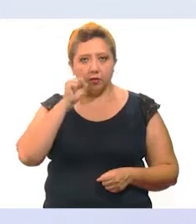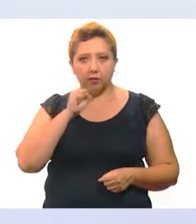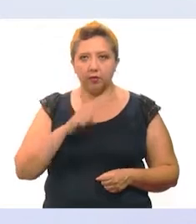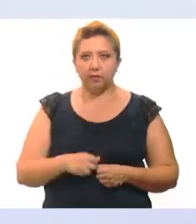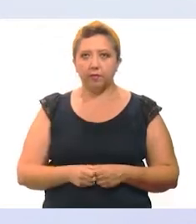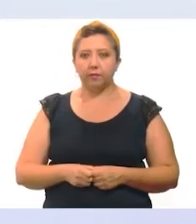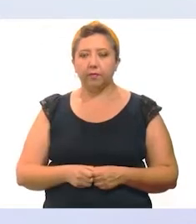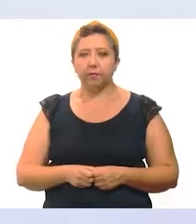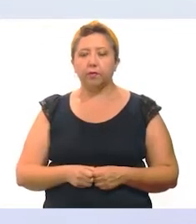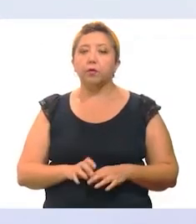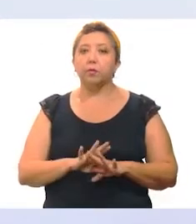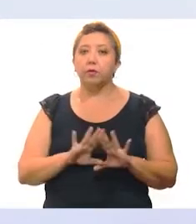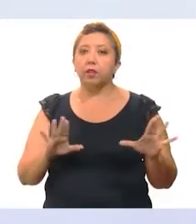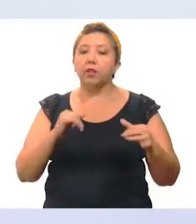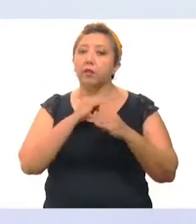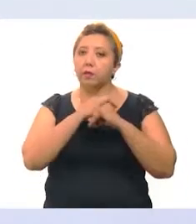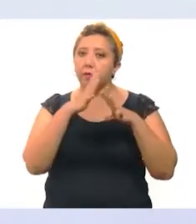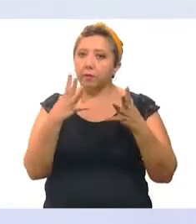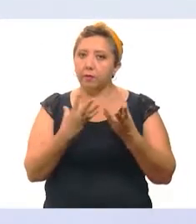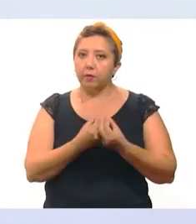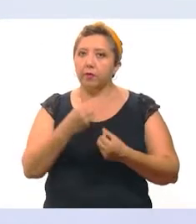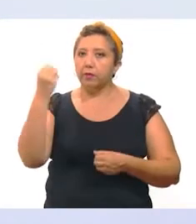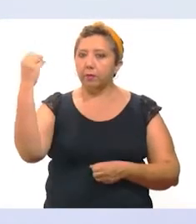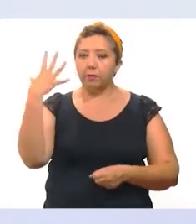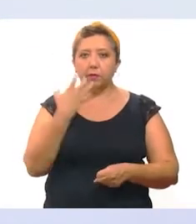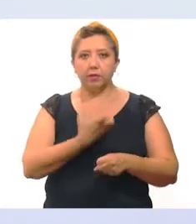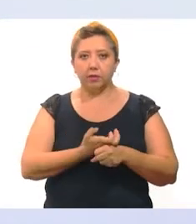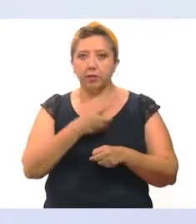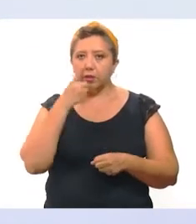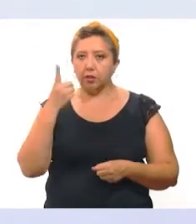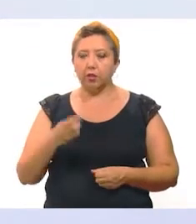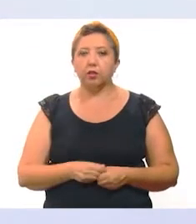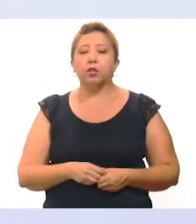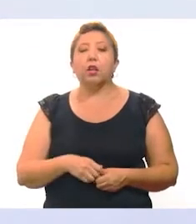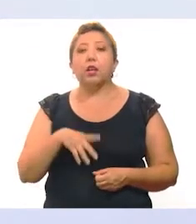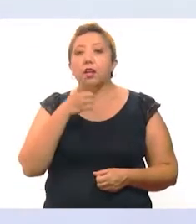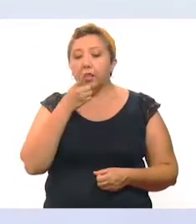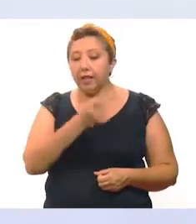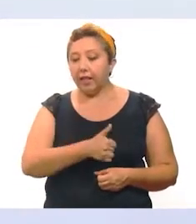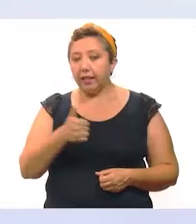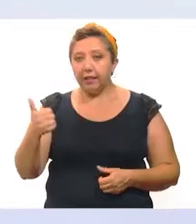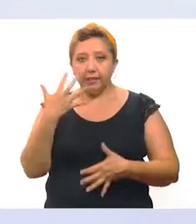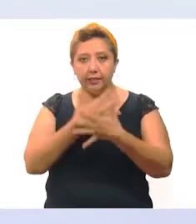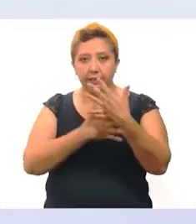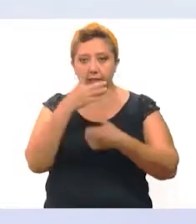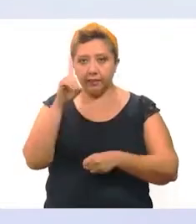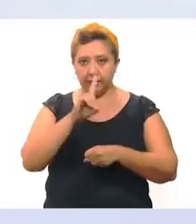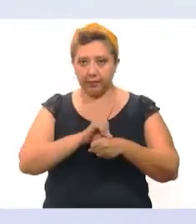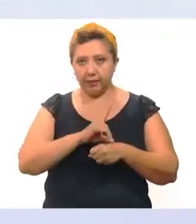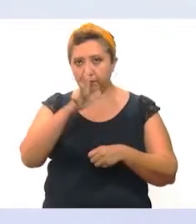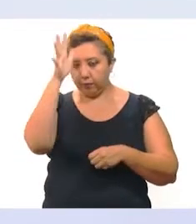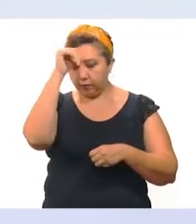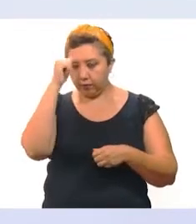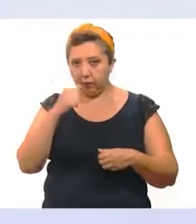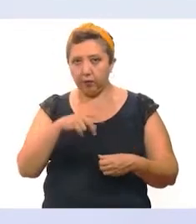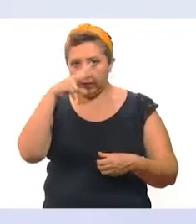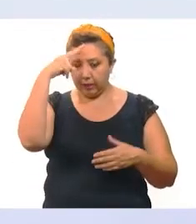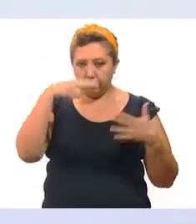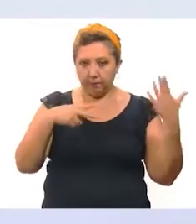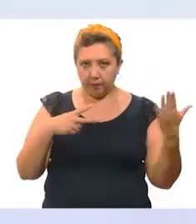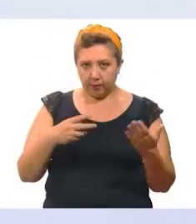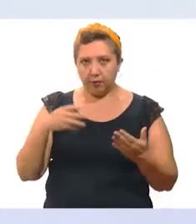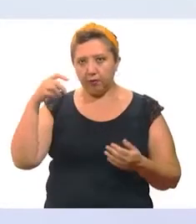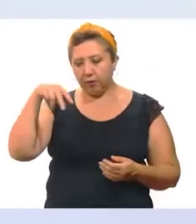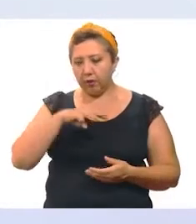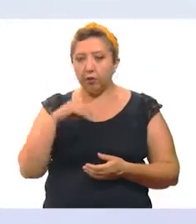naranja. Como hemos informado, el semáforo estatal de salud se va a dar a conocer cada 15 días, con la finalidad de homologar fechas